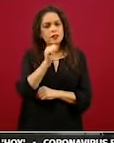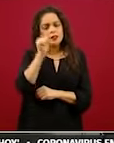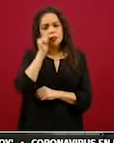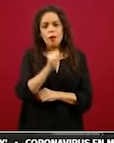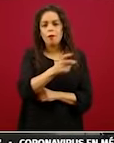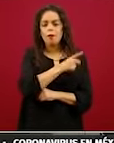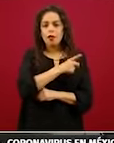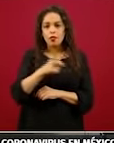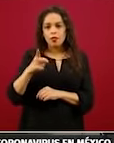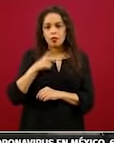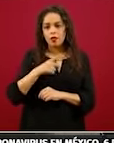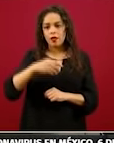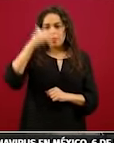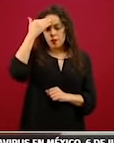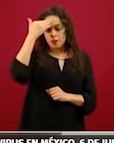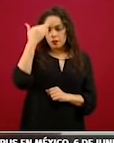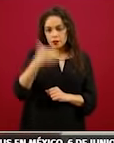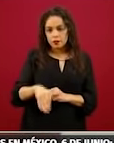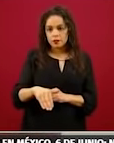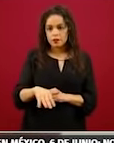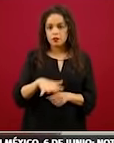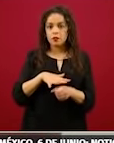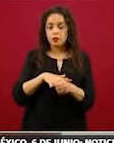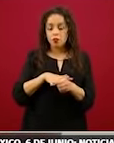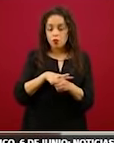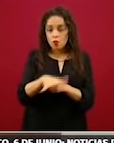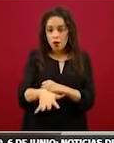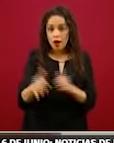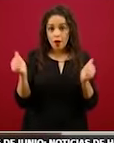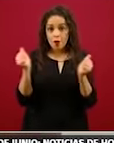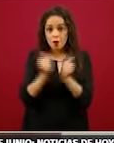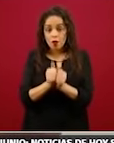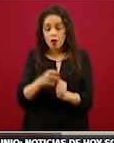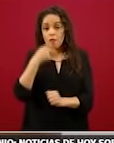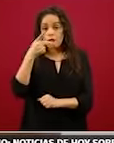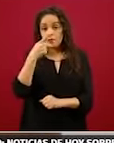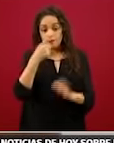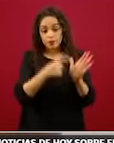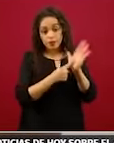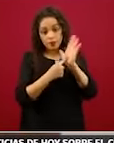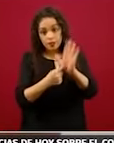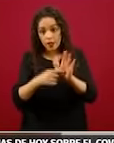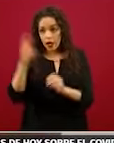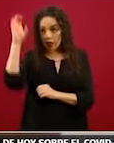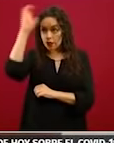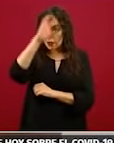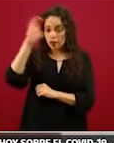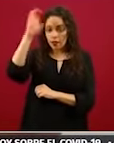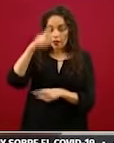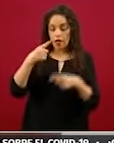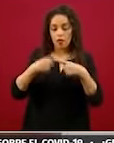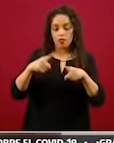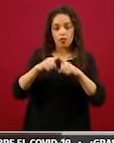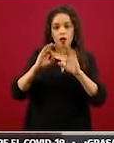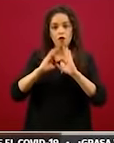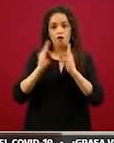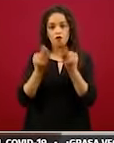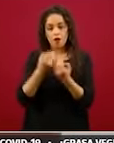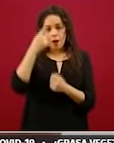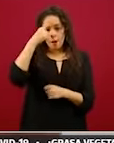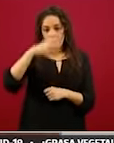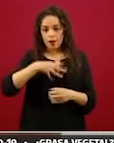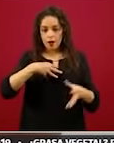cuáles son, con base en la evidencia científica, las formas de transmisión y los mecanismos